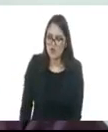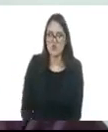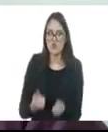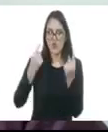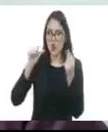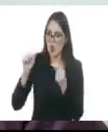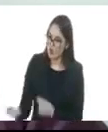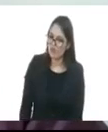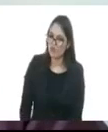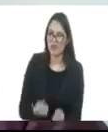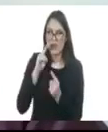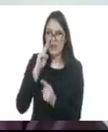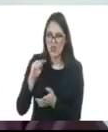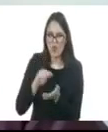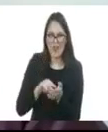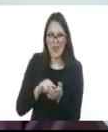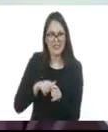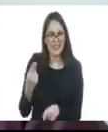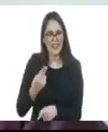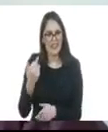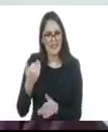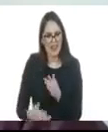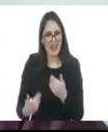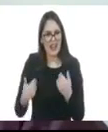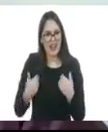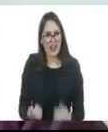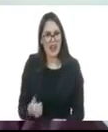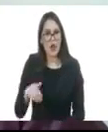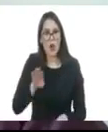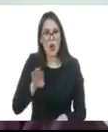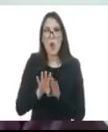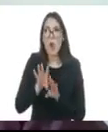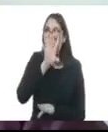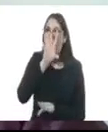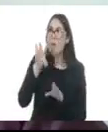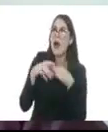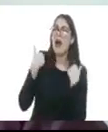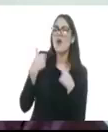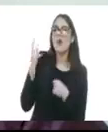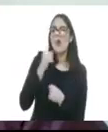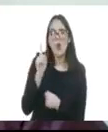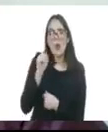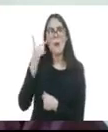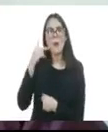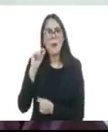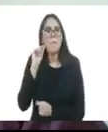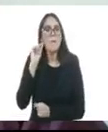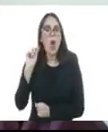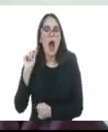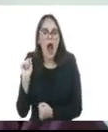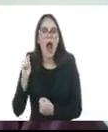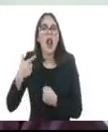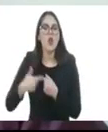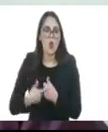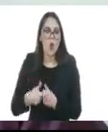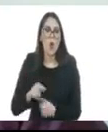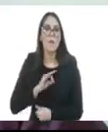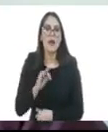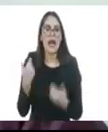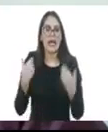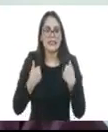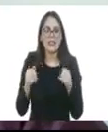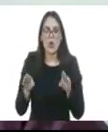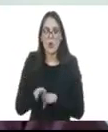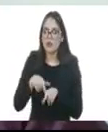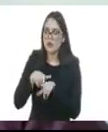queriendo entender un todo que a lo mejor no van a poder entenderlo todo, pero va a ser una forma en la que pueden mantener